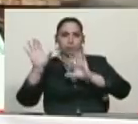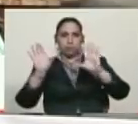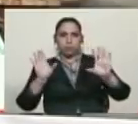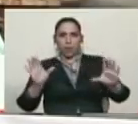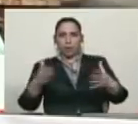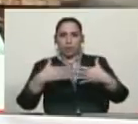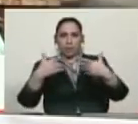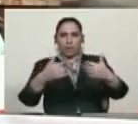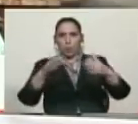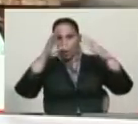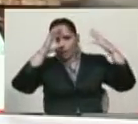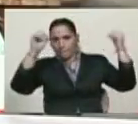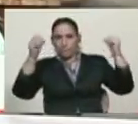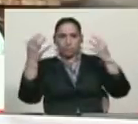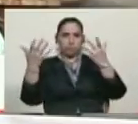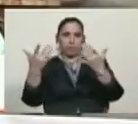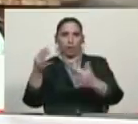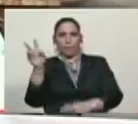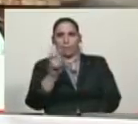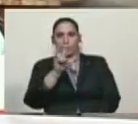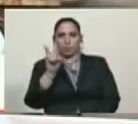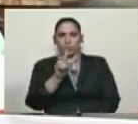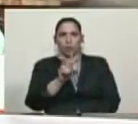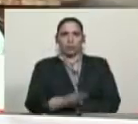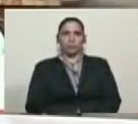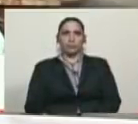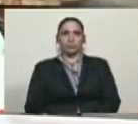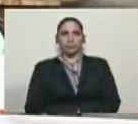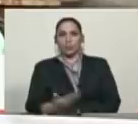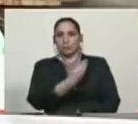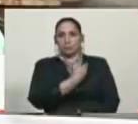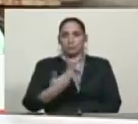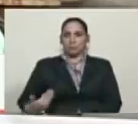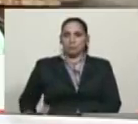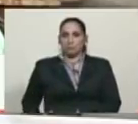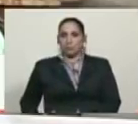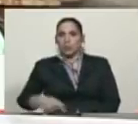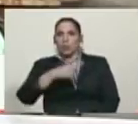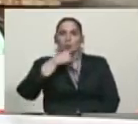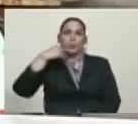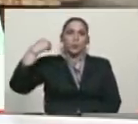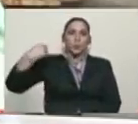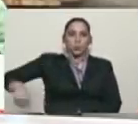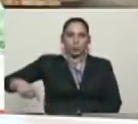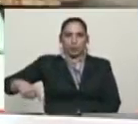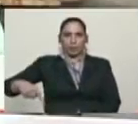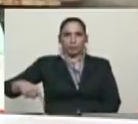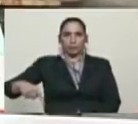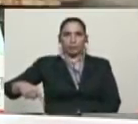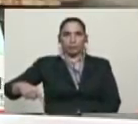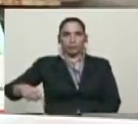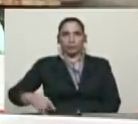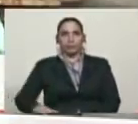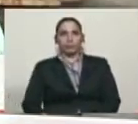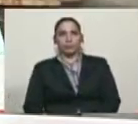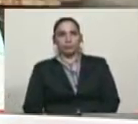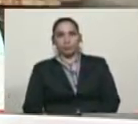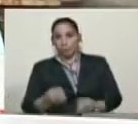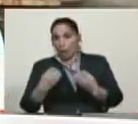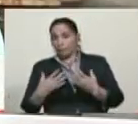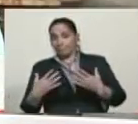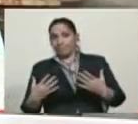embajador en media suela y al presidente vladimir putin de rusia bueno por